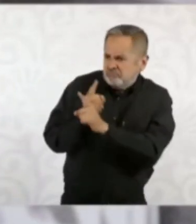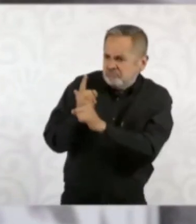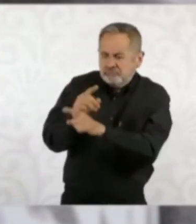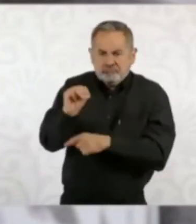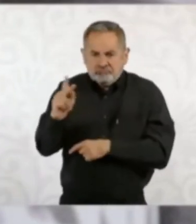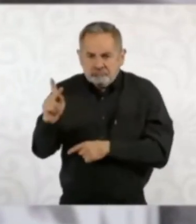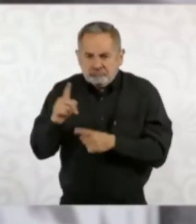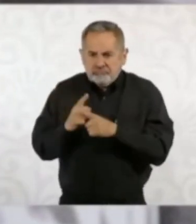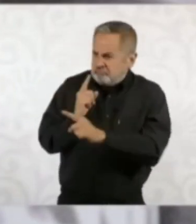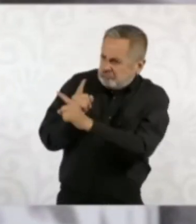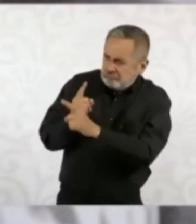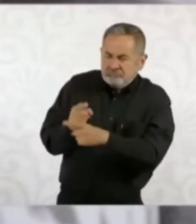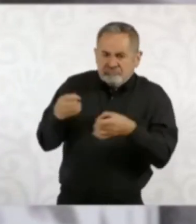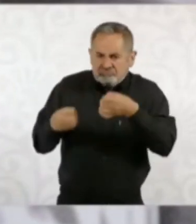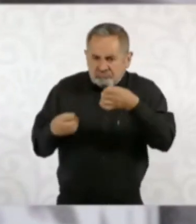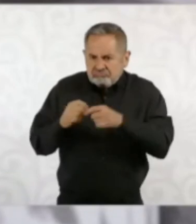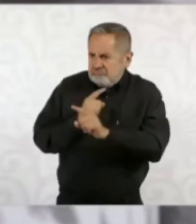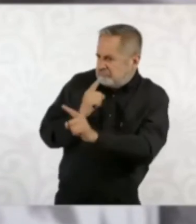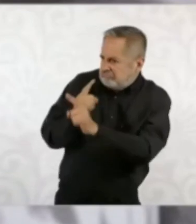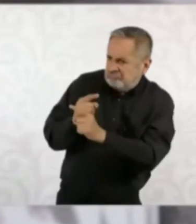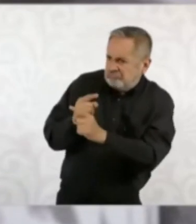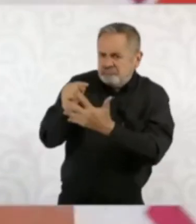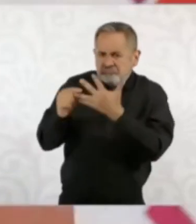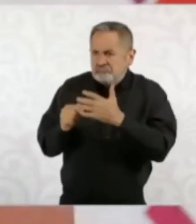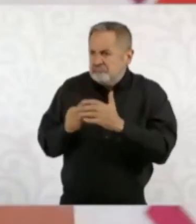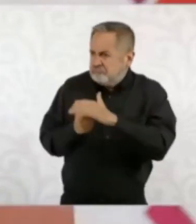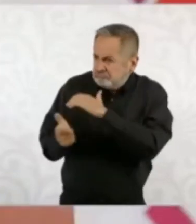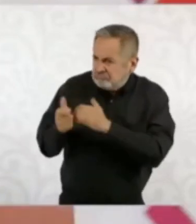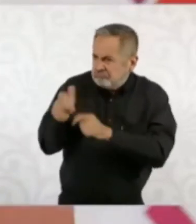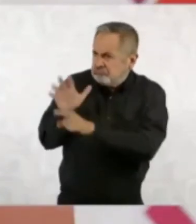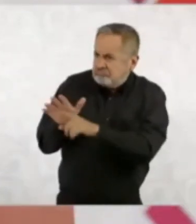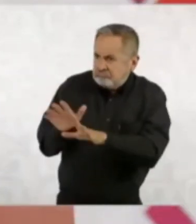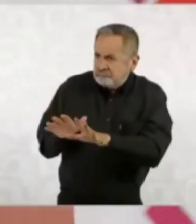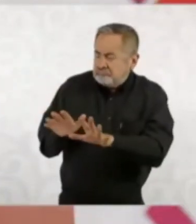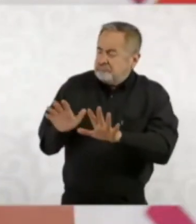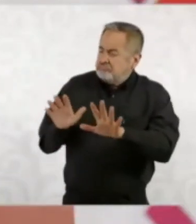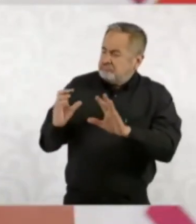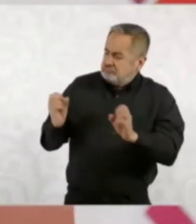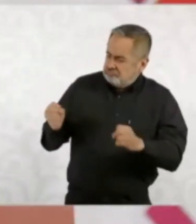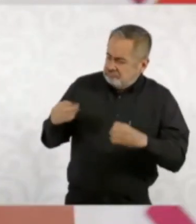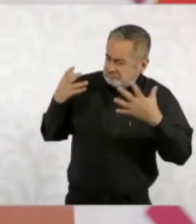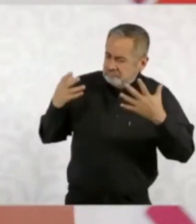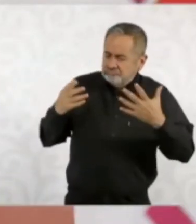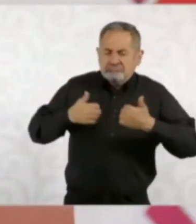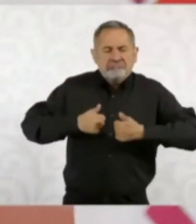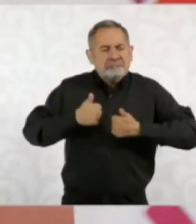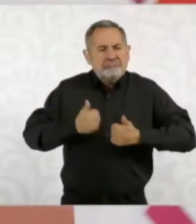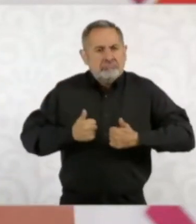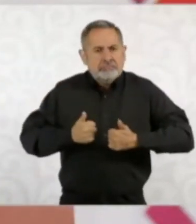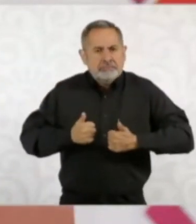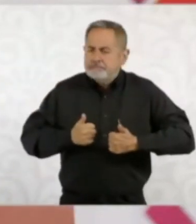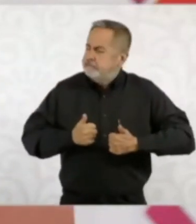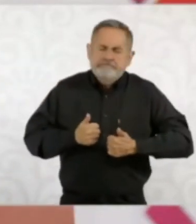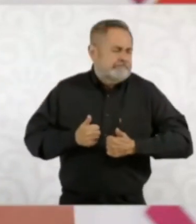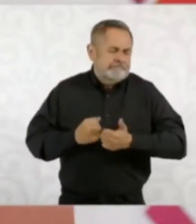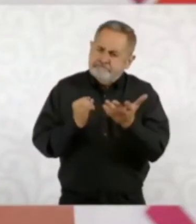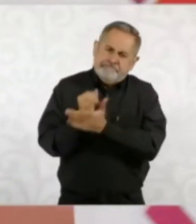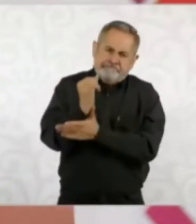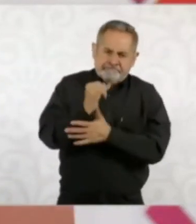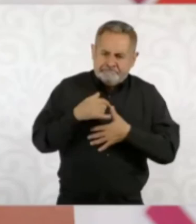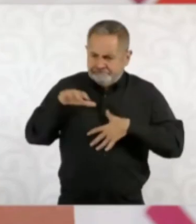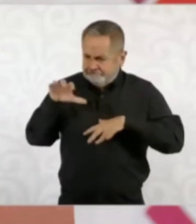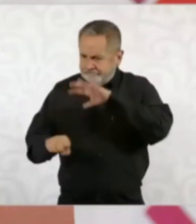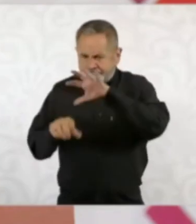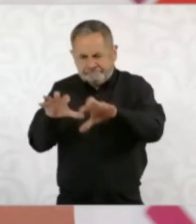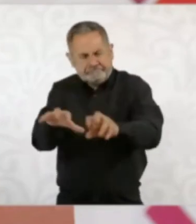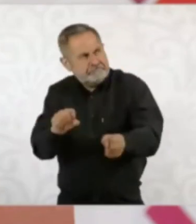amenazado a jueces o corrompido también otro tipo de funcionarios. Entonces, la mayoría o la gran cantidad de las personas que fueron enviadas